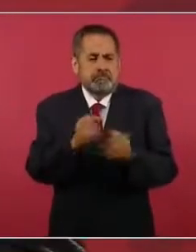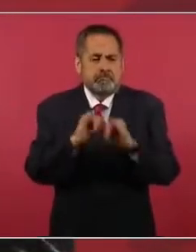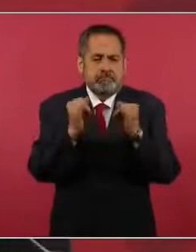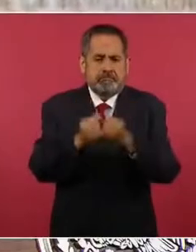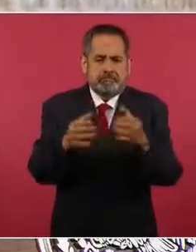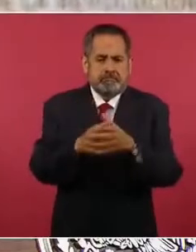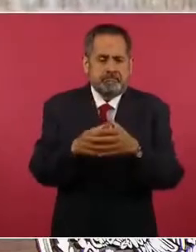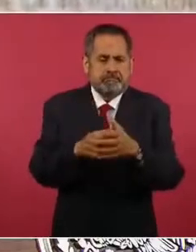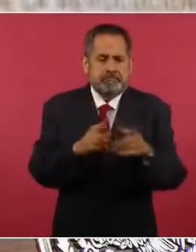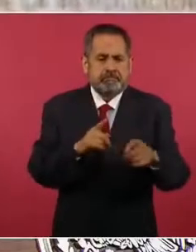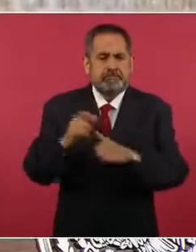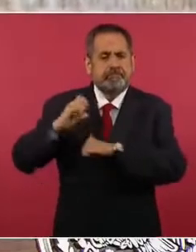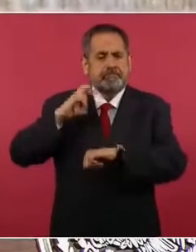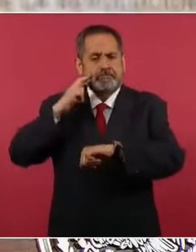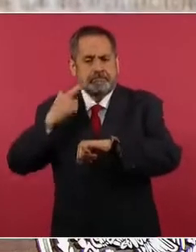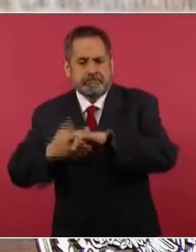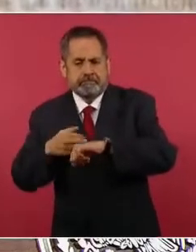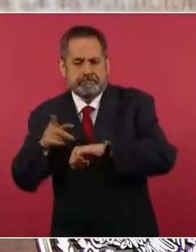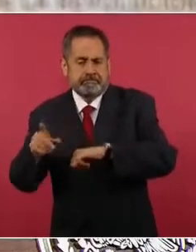entre cancilleres